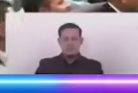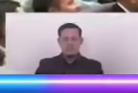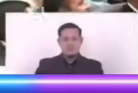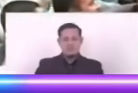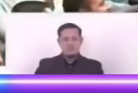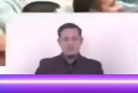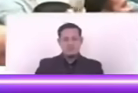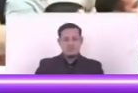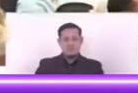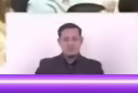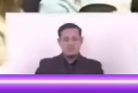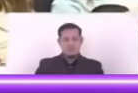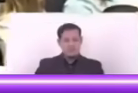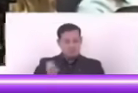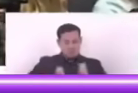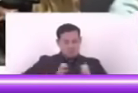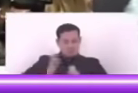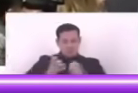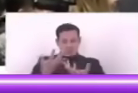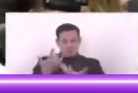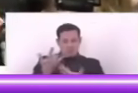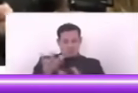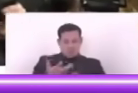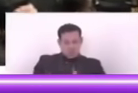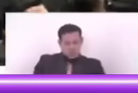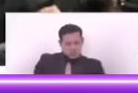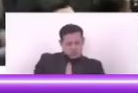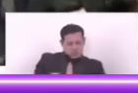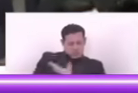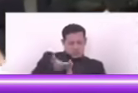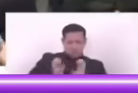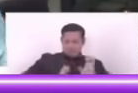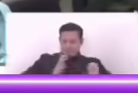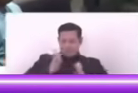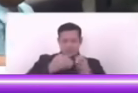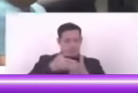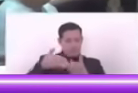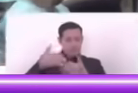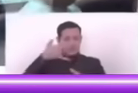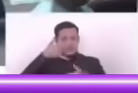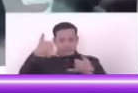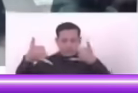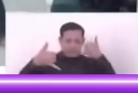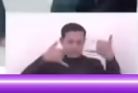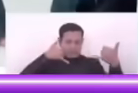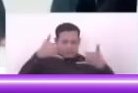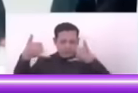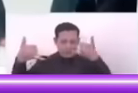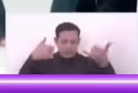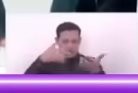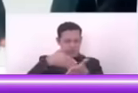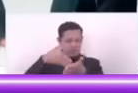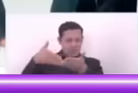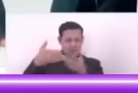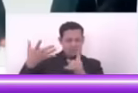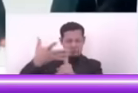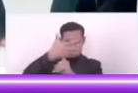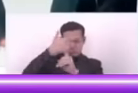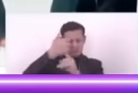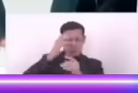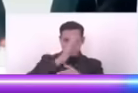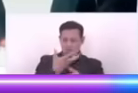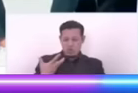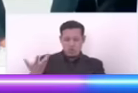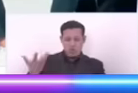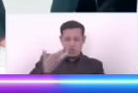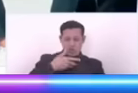y fue una inyección de ánimo y de Esperanza que nos dio allí pensamos hacer llamadas orar y